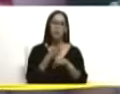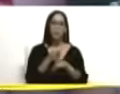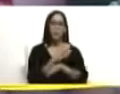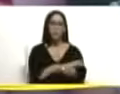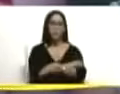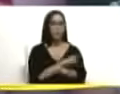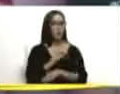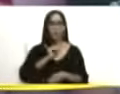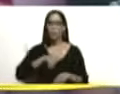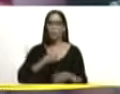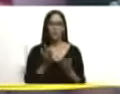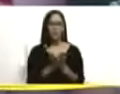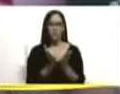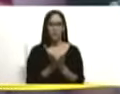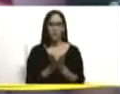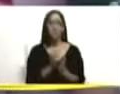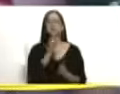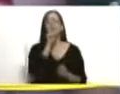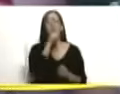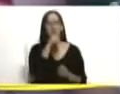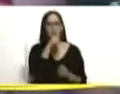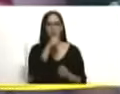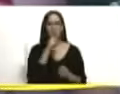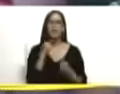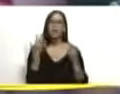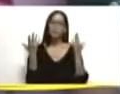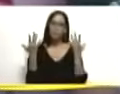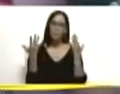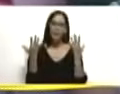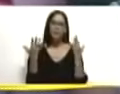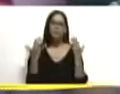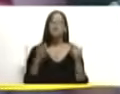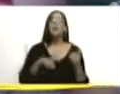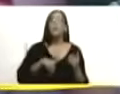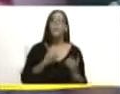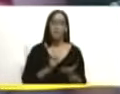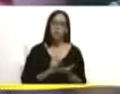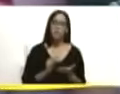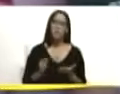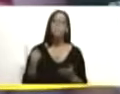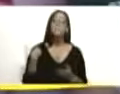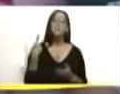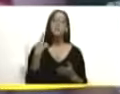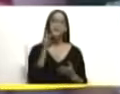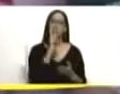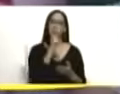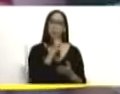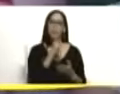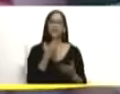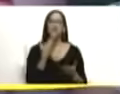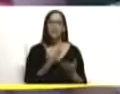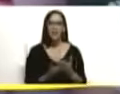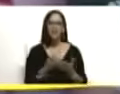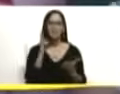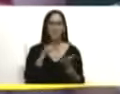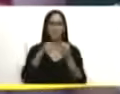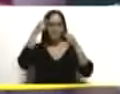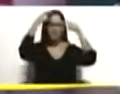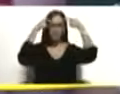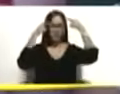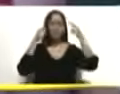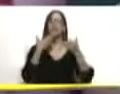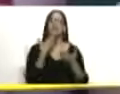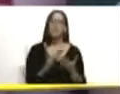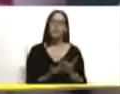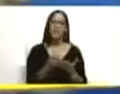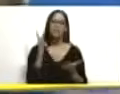pudieron estudiar, de las abuelas que con sus manos pudieron firmar por primera vez su nombre gracias a la llegada de Hugo Chávez y